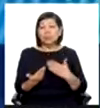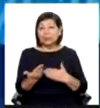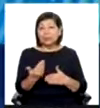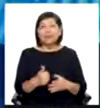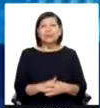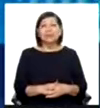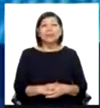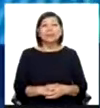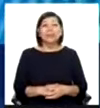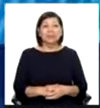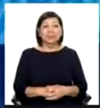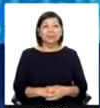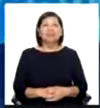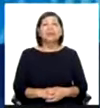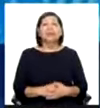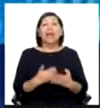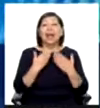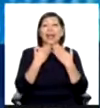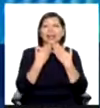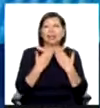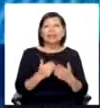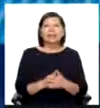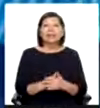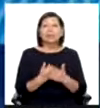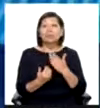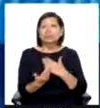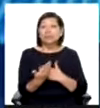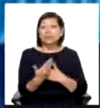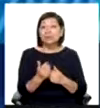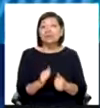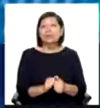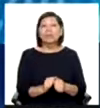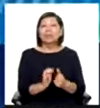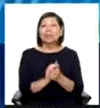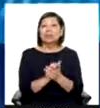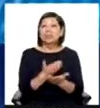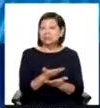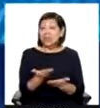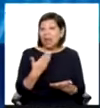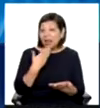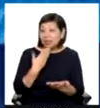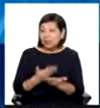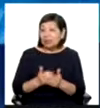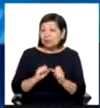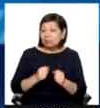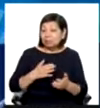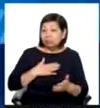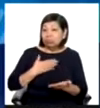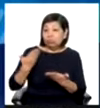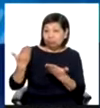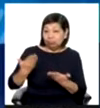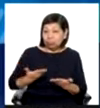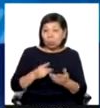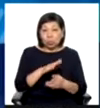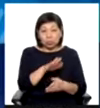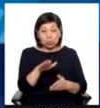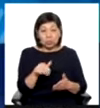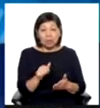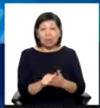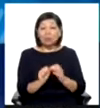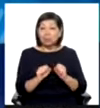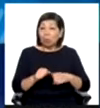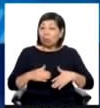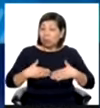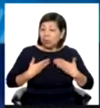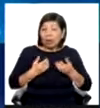estás? Buenos días. Bien, muchísimas gracias. Muy buenos días. Saludar y agradecer por la invitación que tienen ustedes para